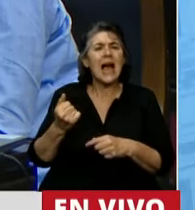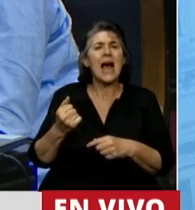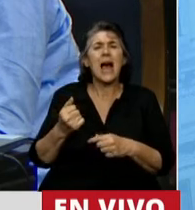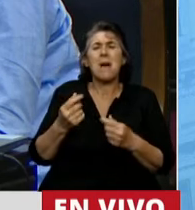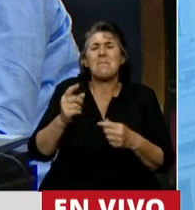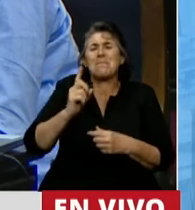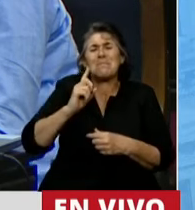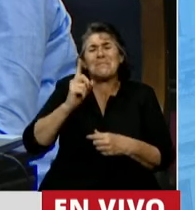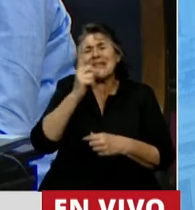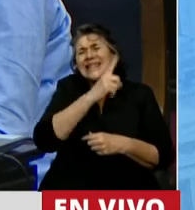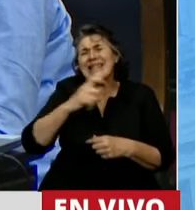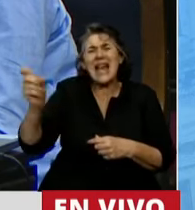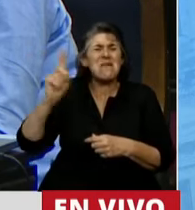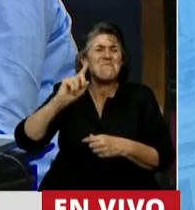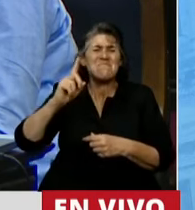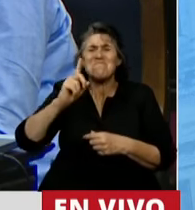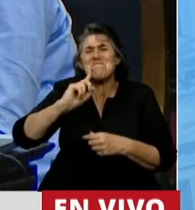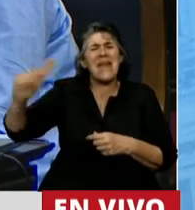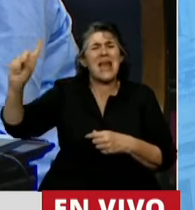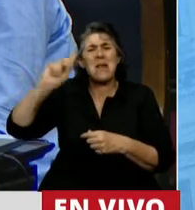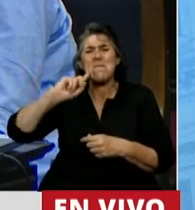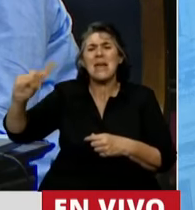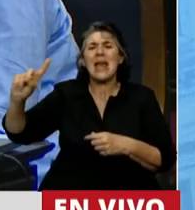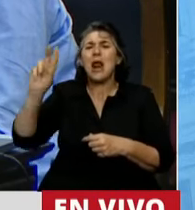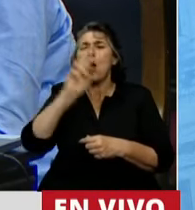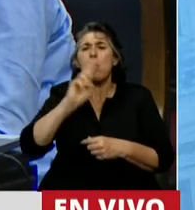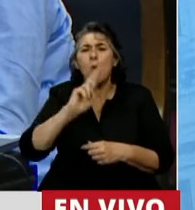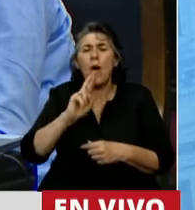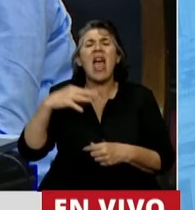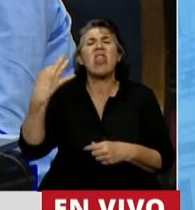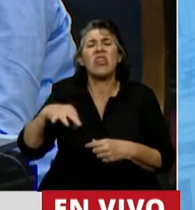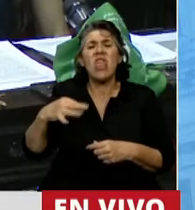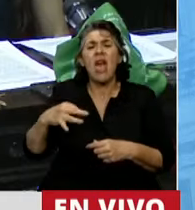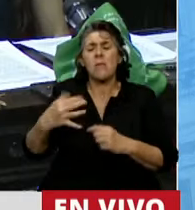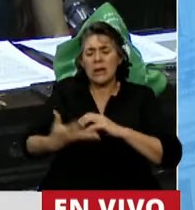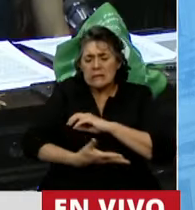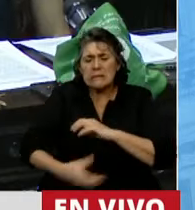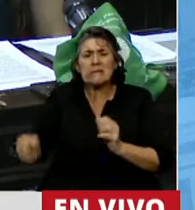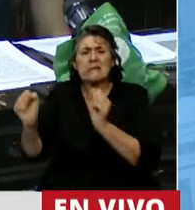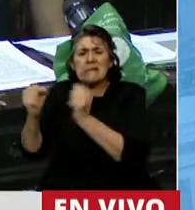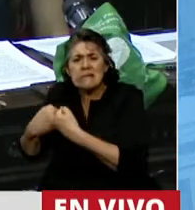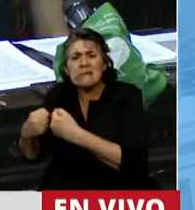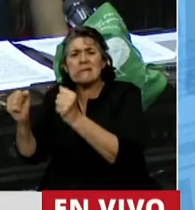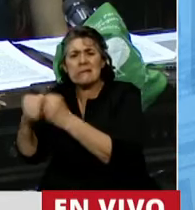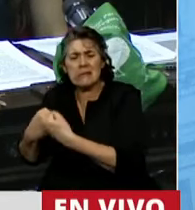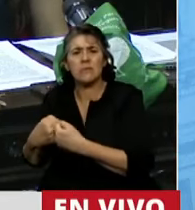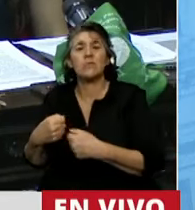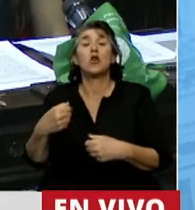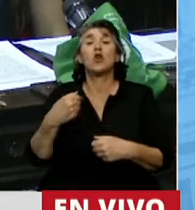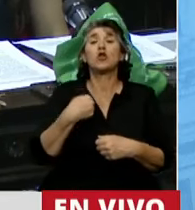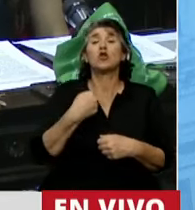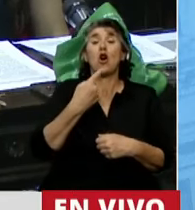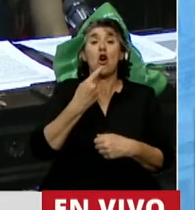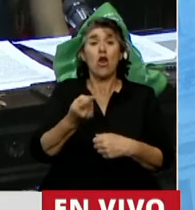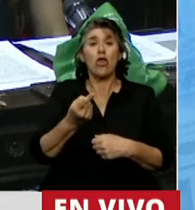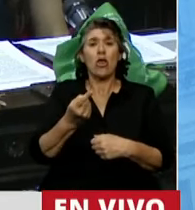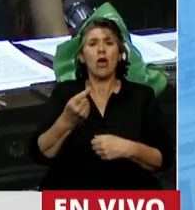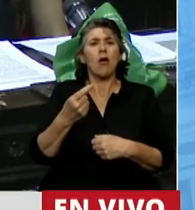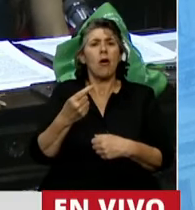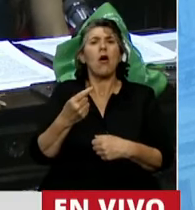tienen que abortar por año de manera clandestina. Y hablo de autocrítica porque no he